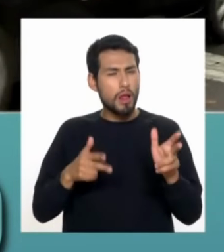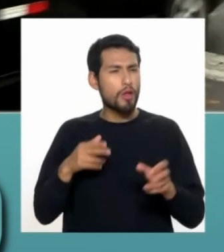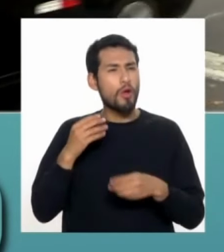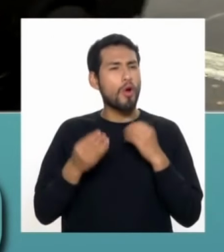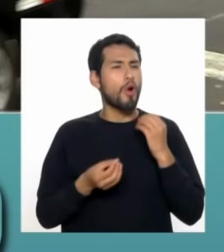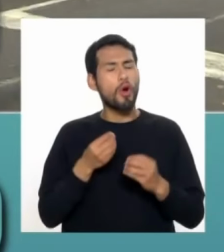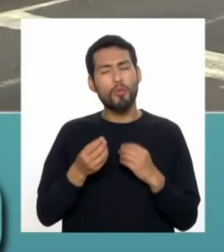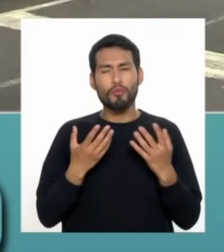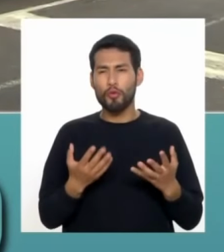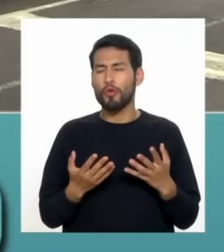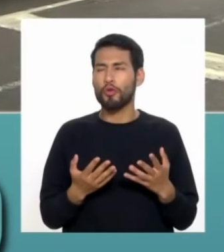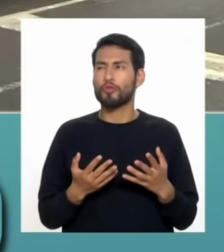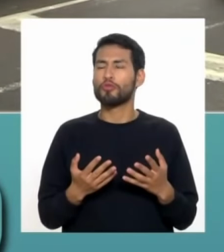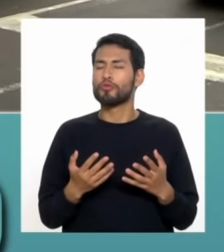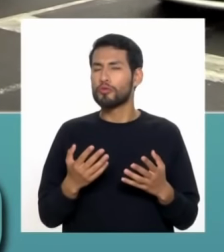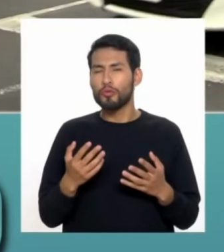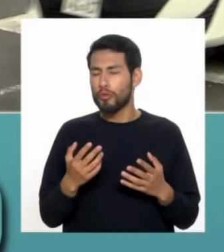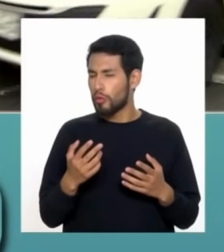cómo está